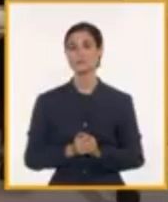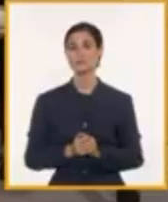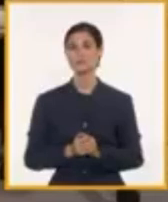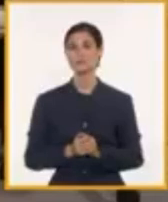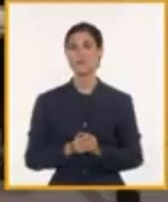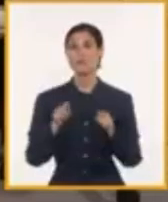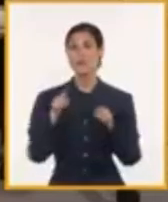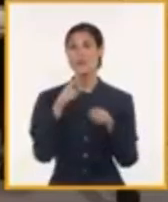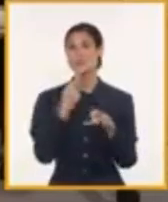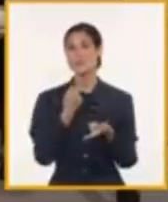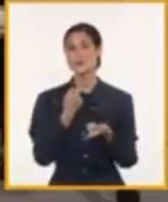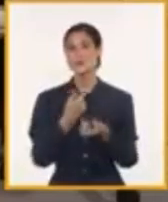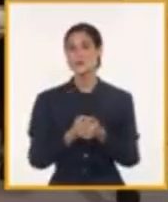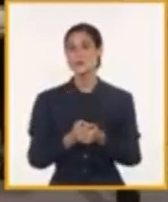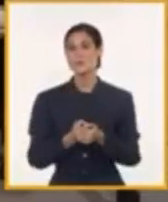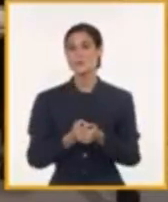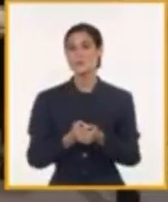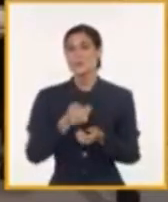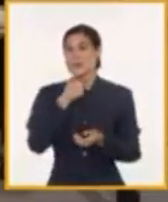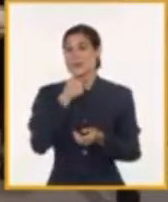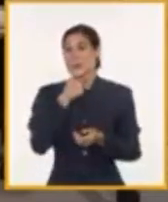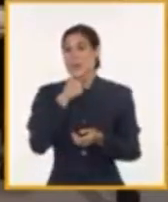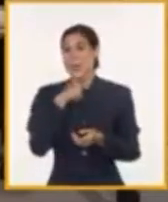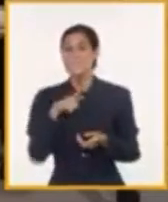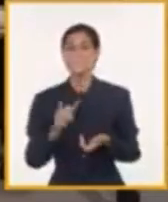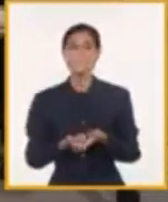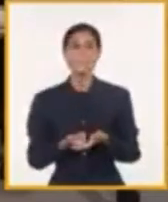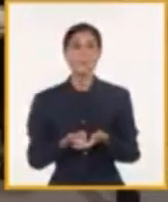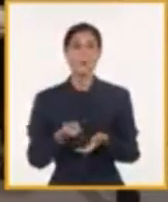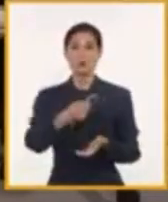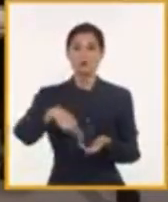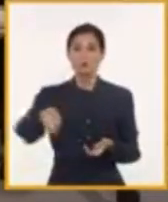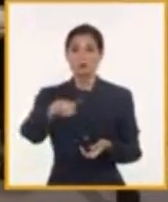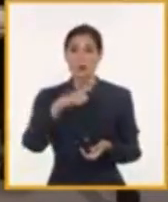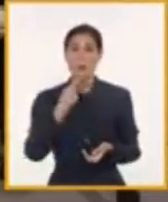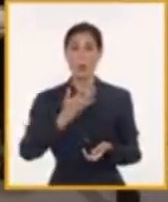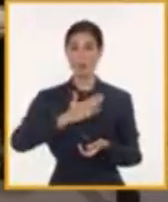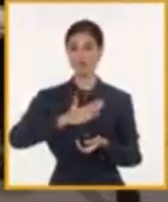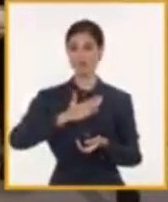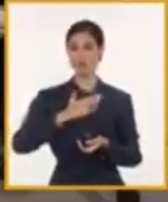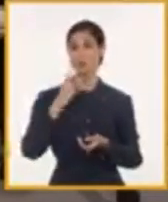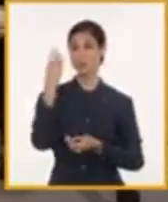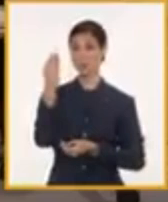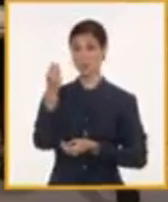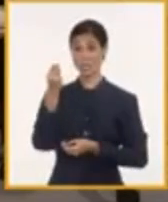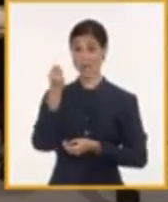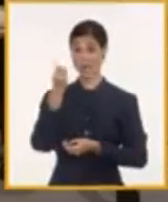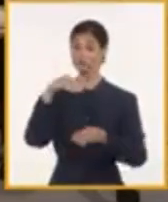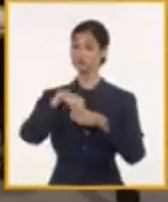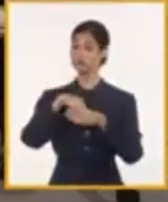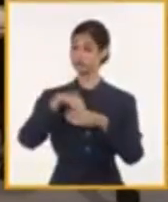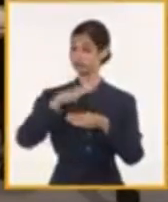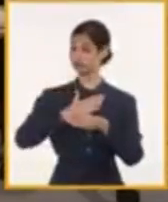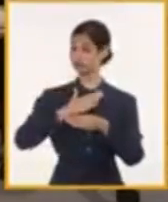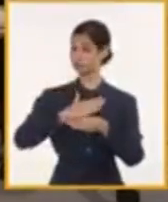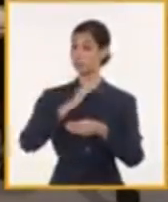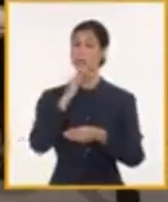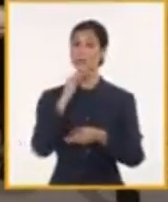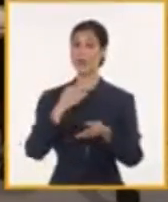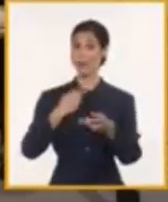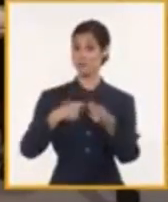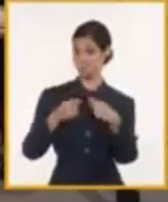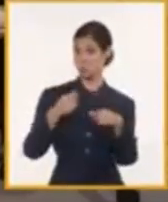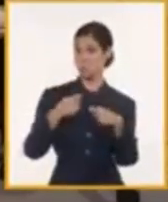posible, primero, porque con los financiamientos que hemos contado de nuestros ingresos por exportación, hemos destinado un